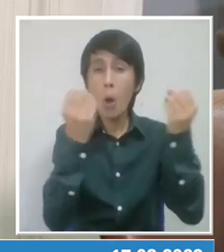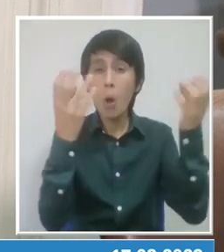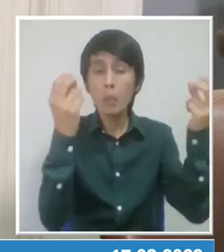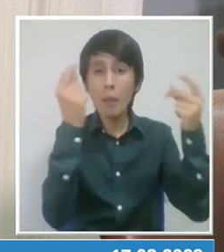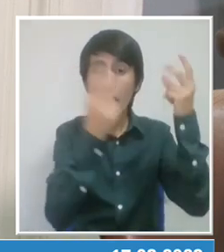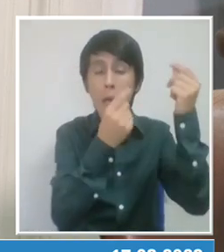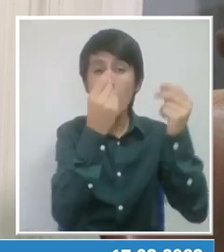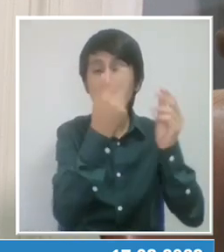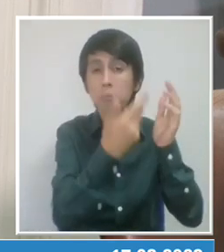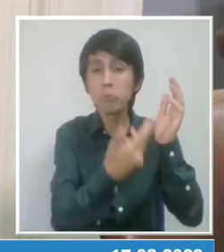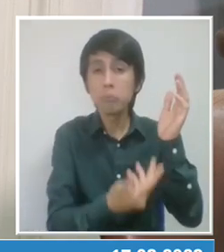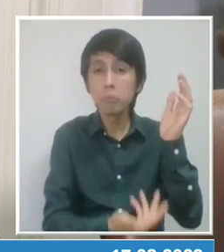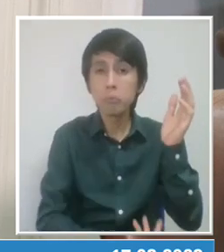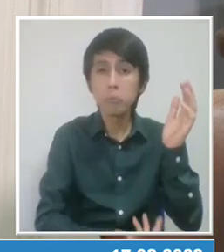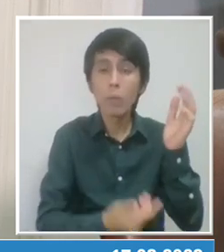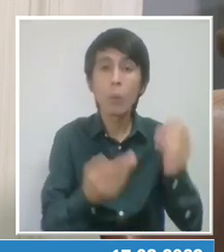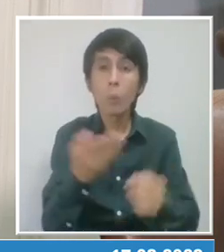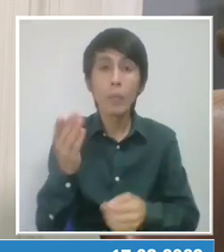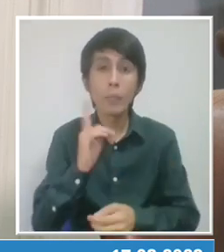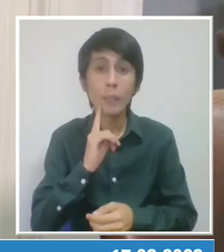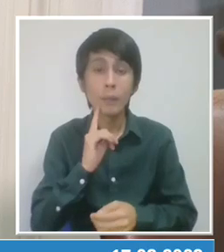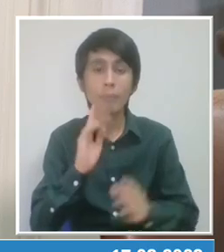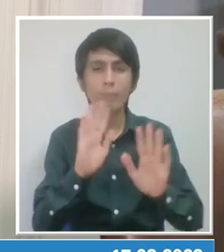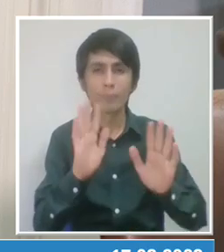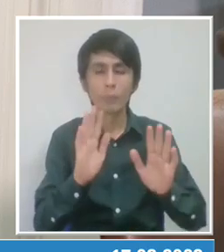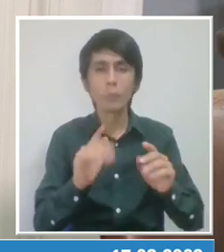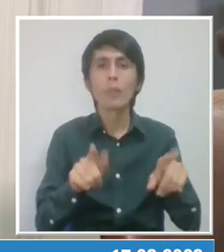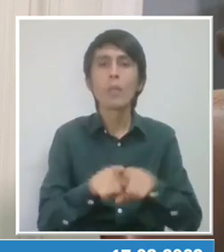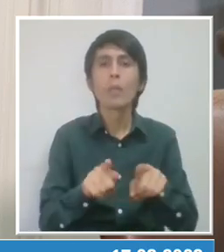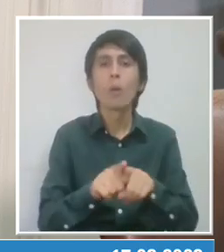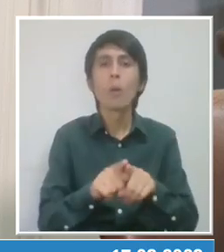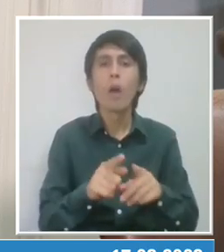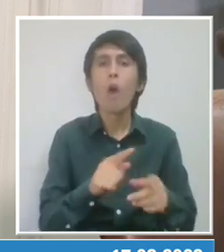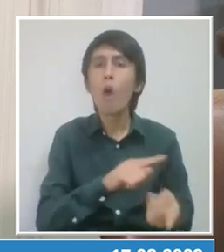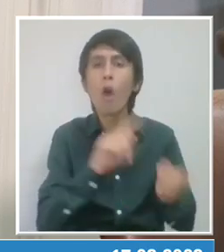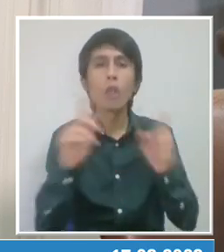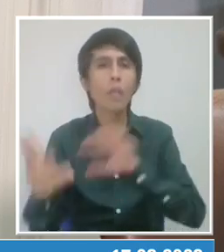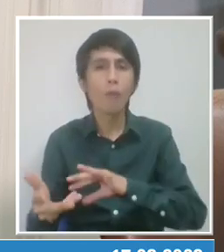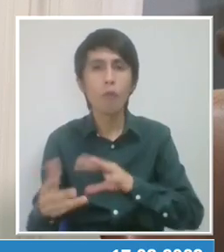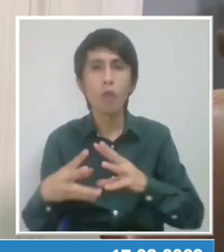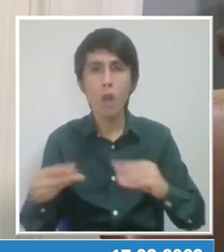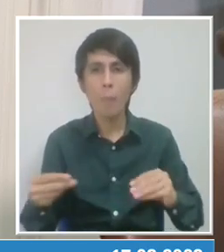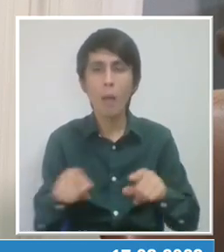ustedes. Hagan funcionar el otro antídoto, el freno.